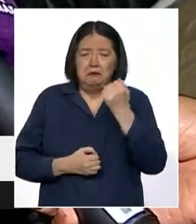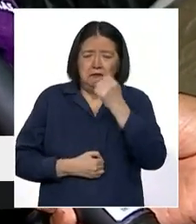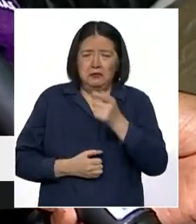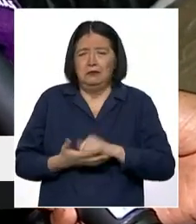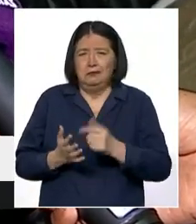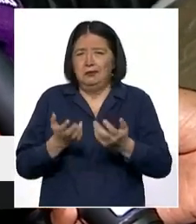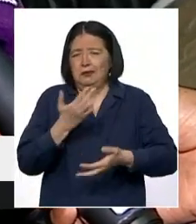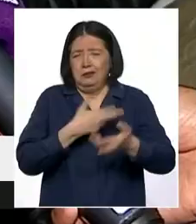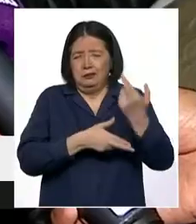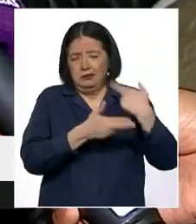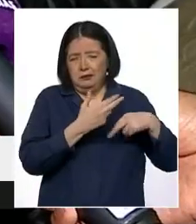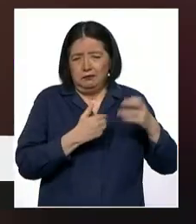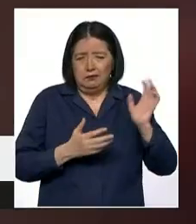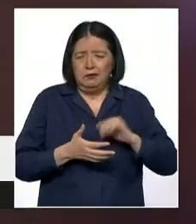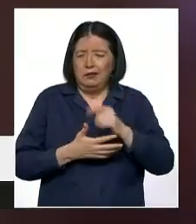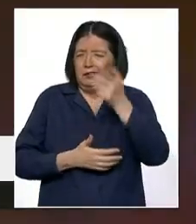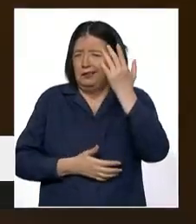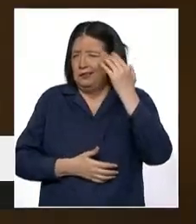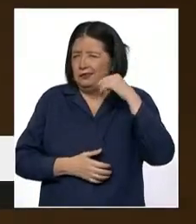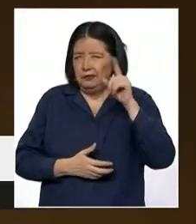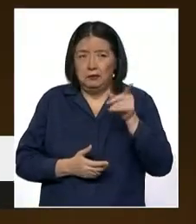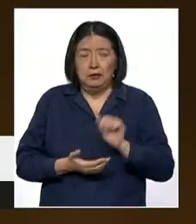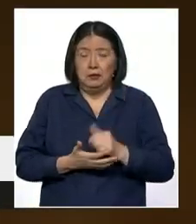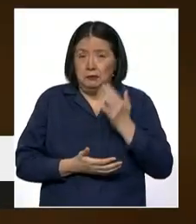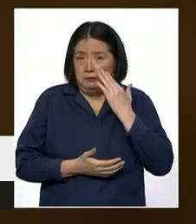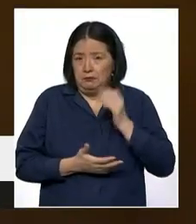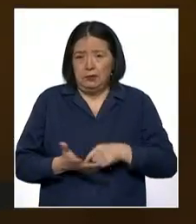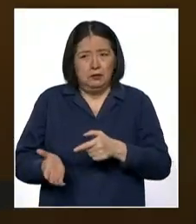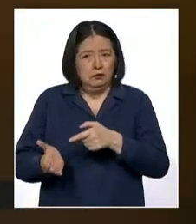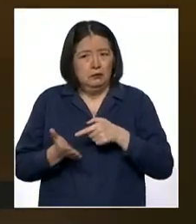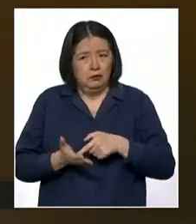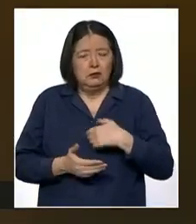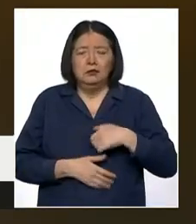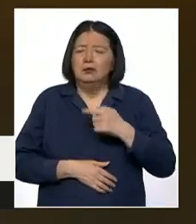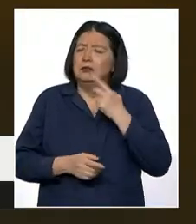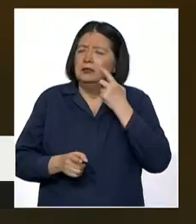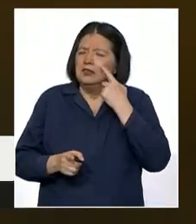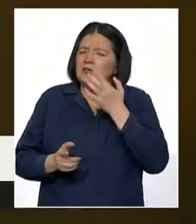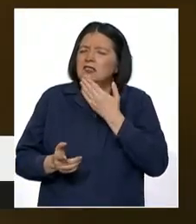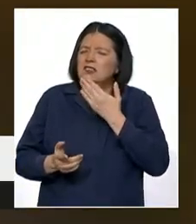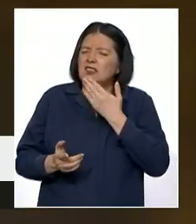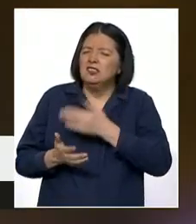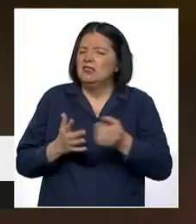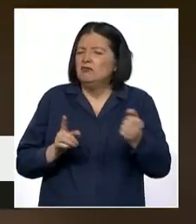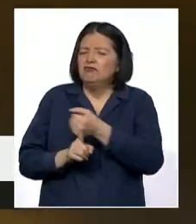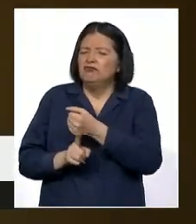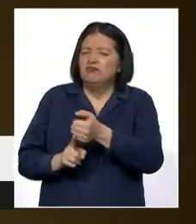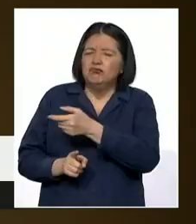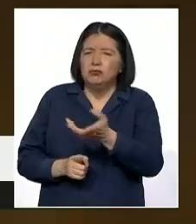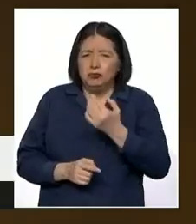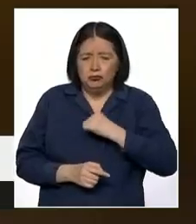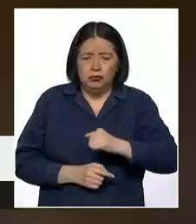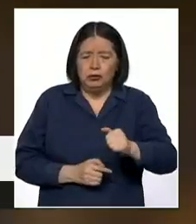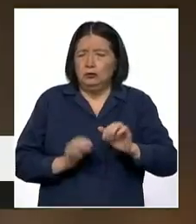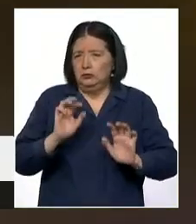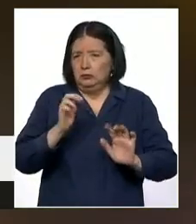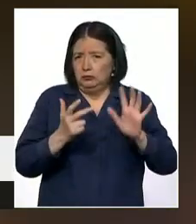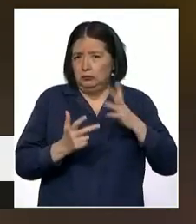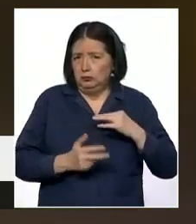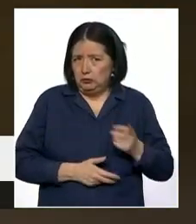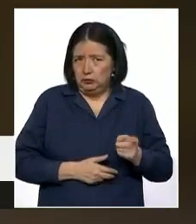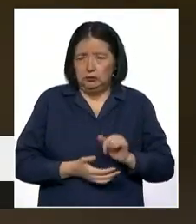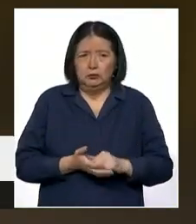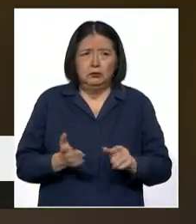volvemos a la época de las fiestas semáforo. Esta madre de familia exige que se identifiquen a los responsables del ataque contra su hijo de 18